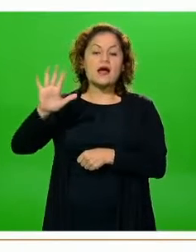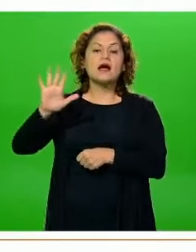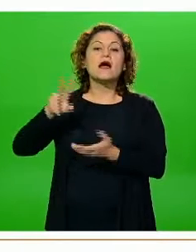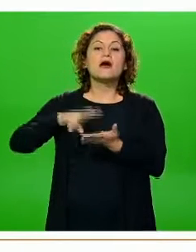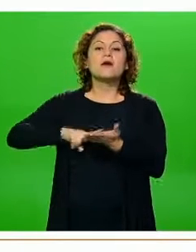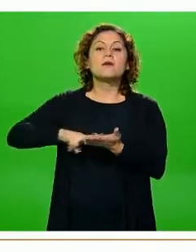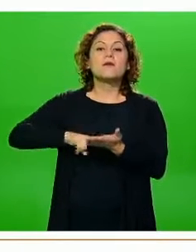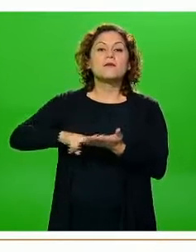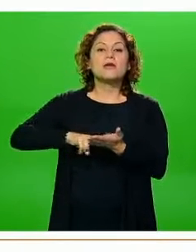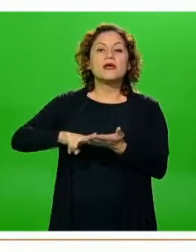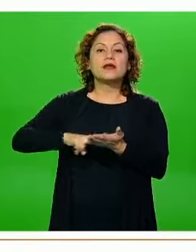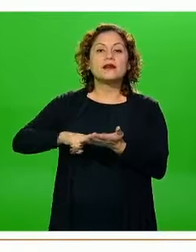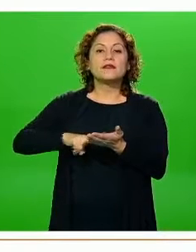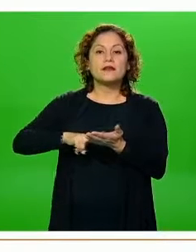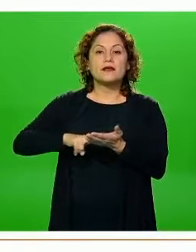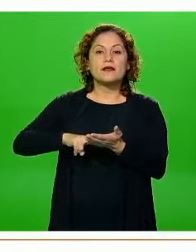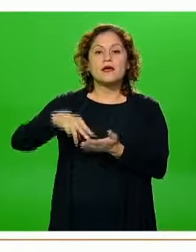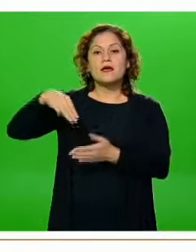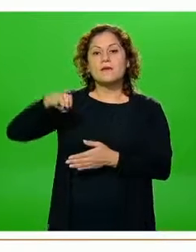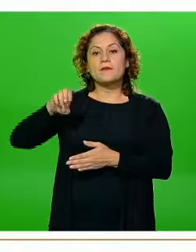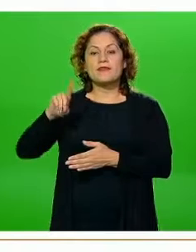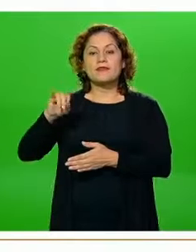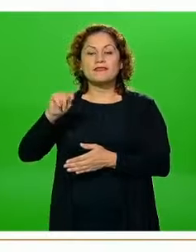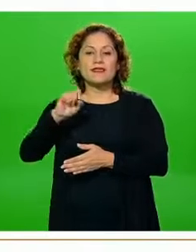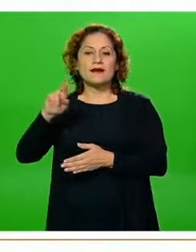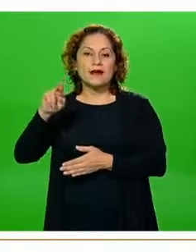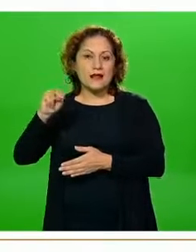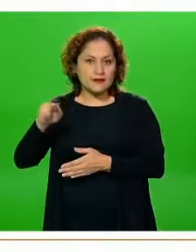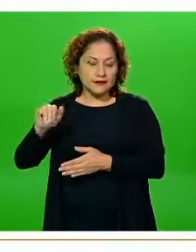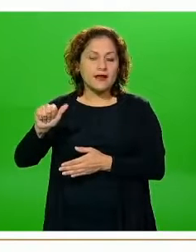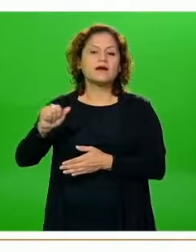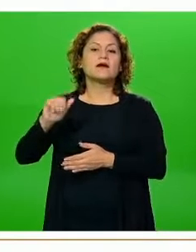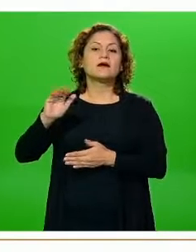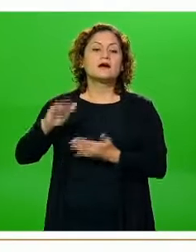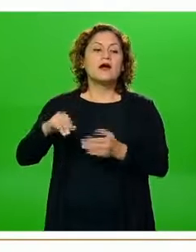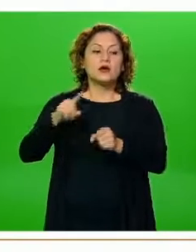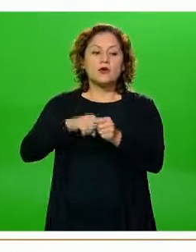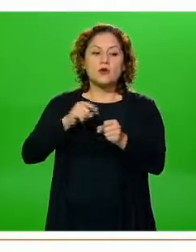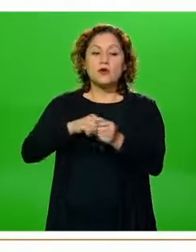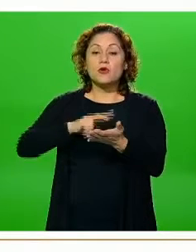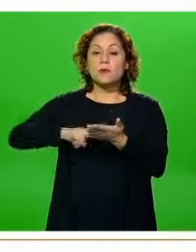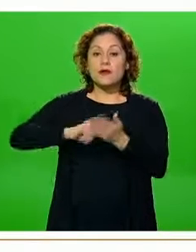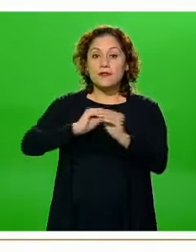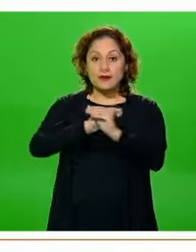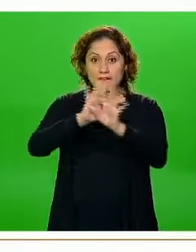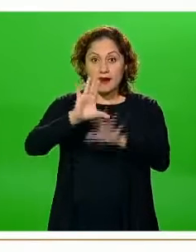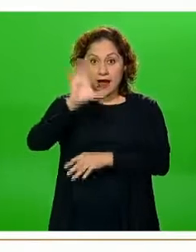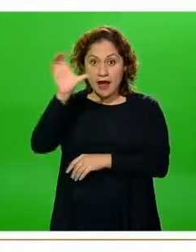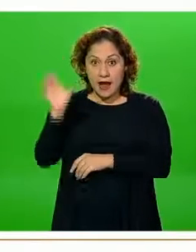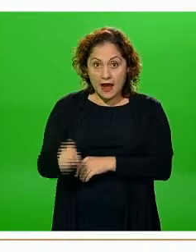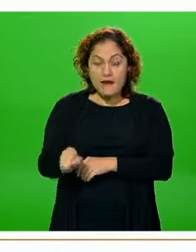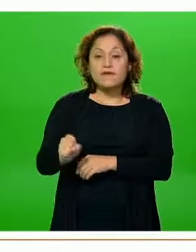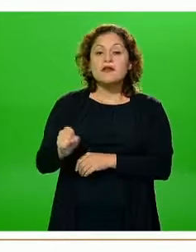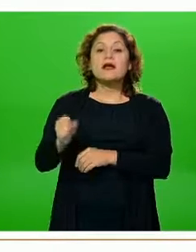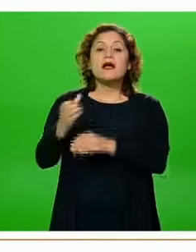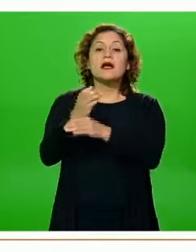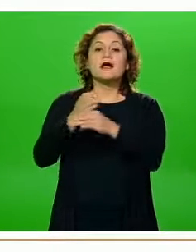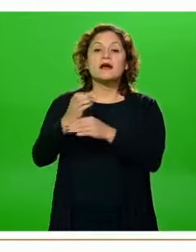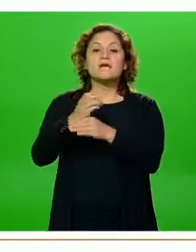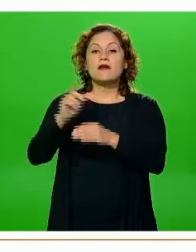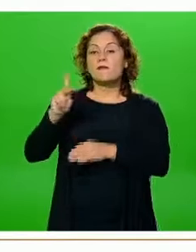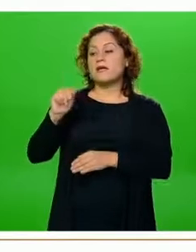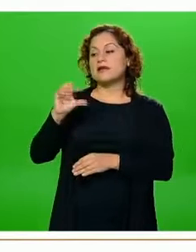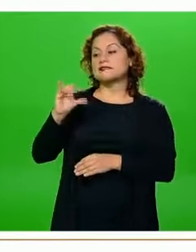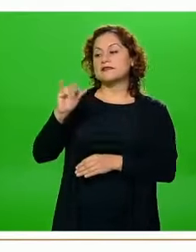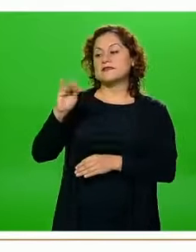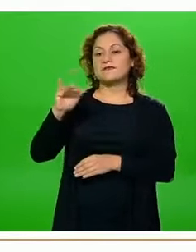verde, Mediterránea Oriental; en color verde claro, África; y en color dorado, el Pacífico Occidental. Estas